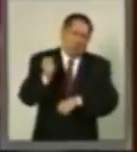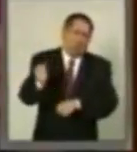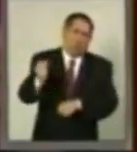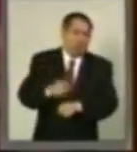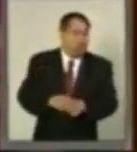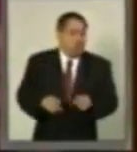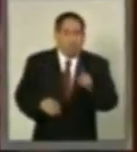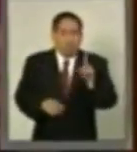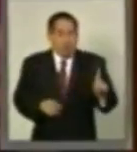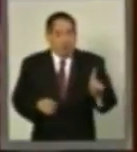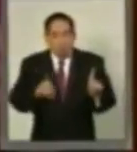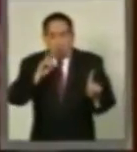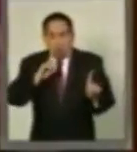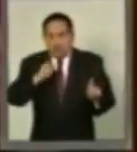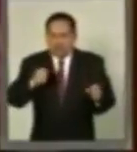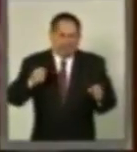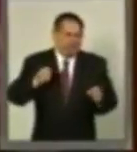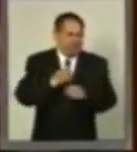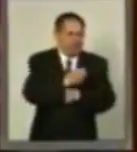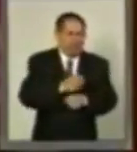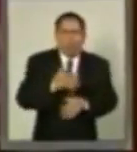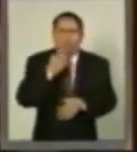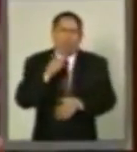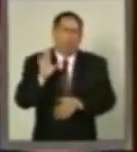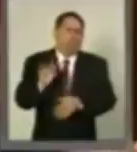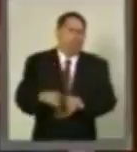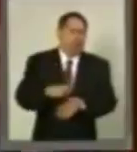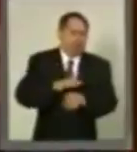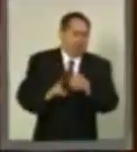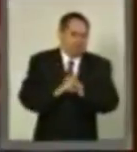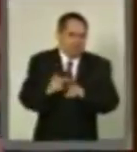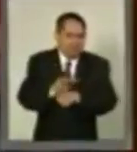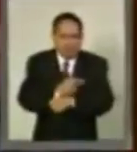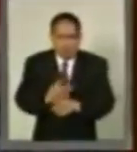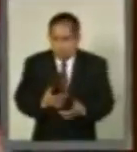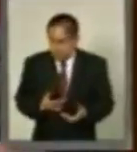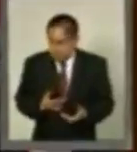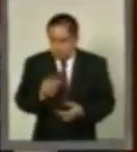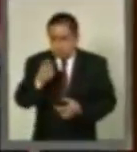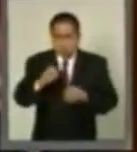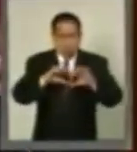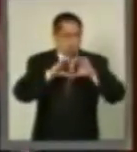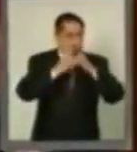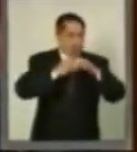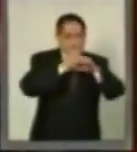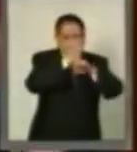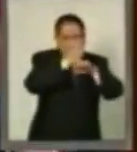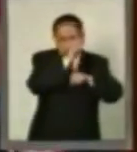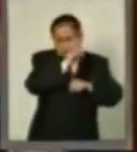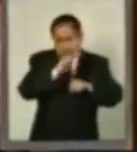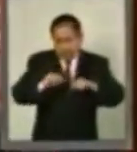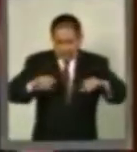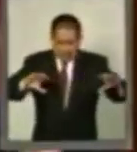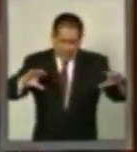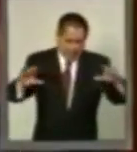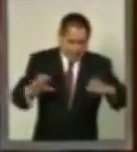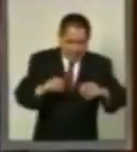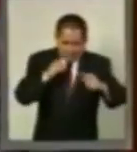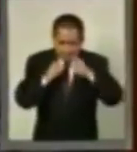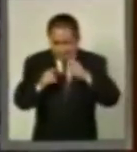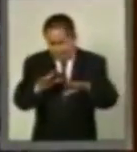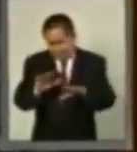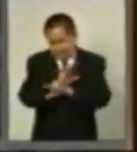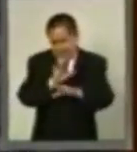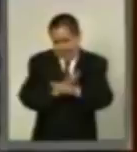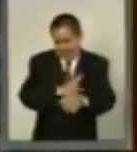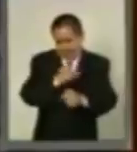agresión contra las mujeres. Y por eso nos reunimos con todos los congresos locales para explicarles y decirles, y pueden hacer las